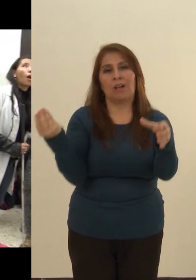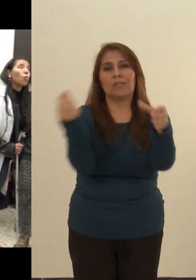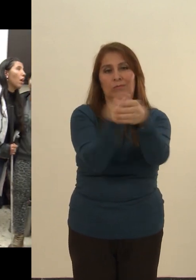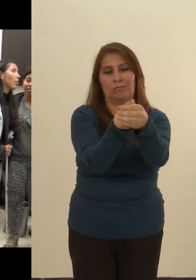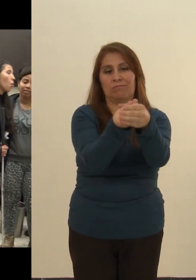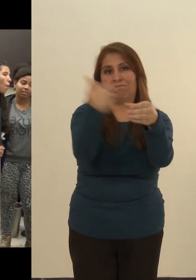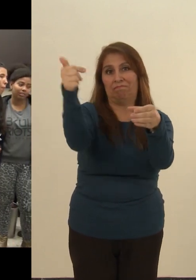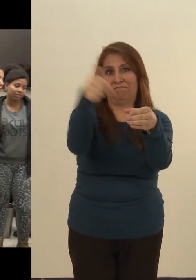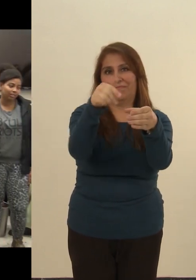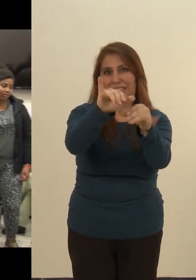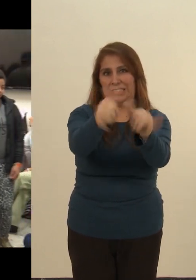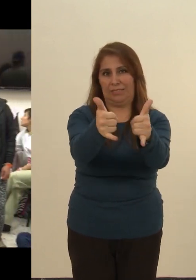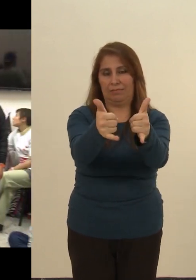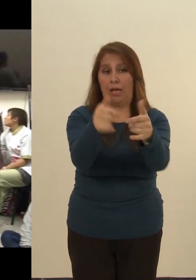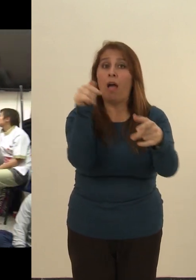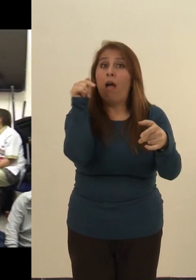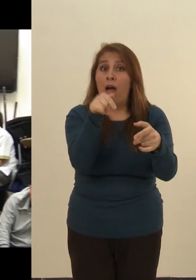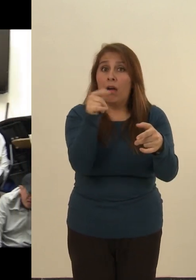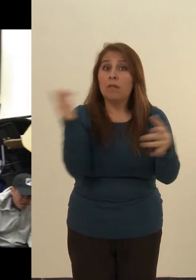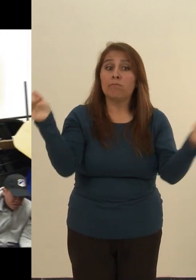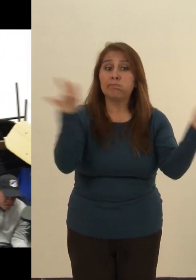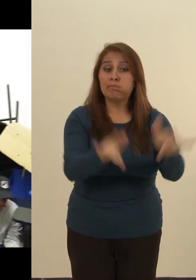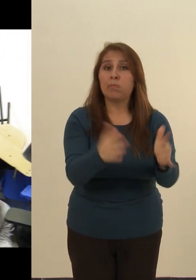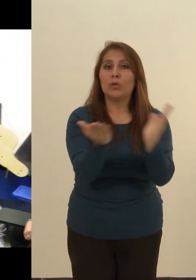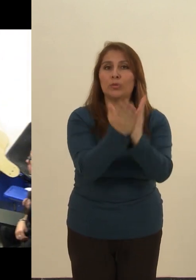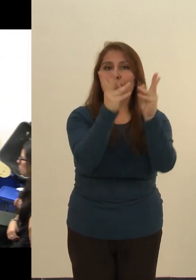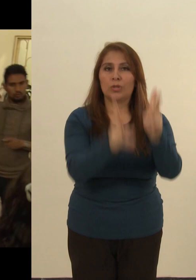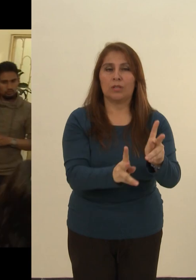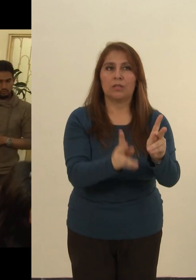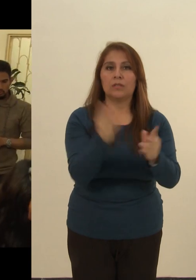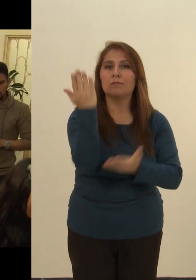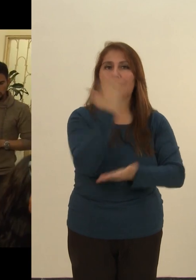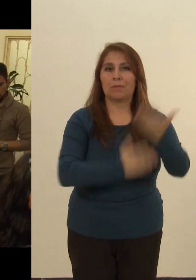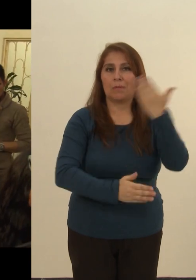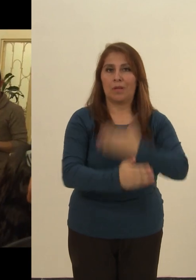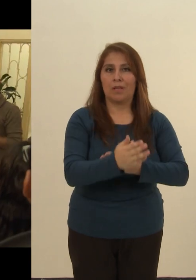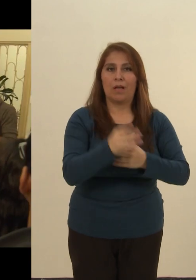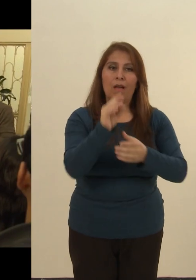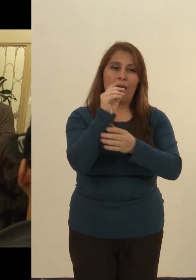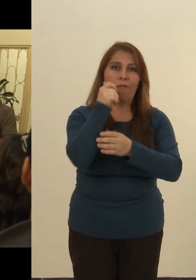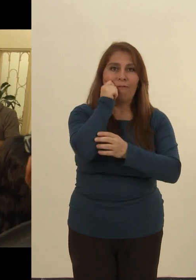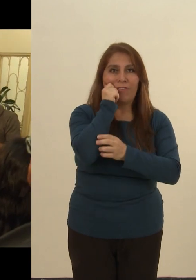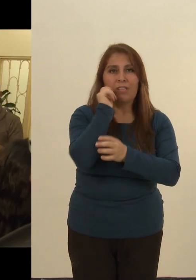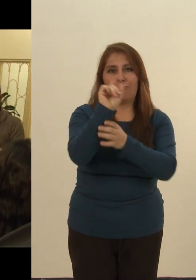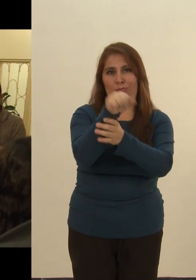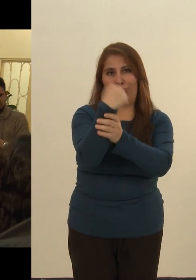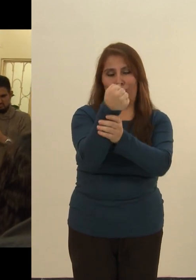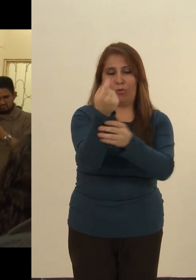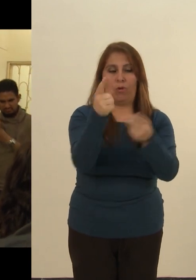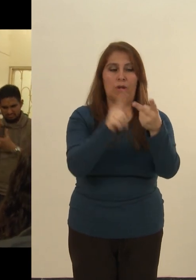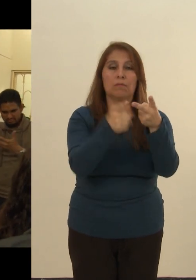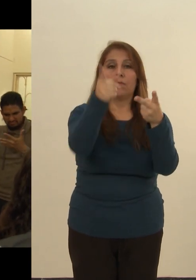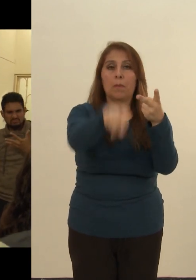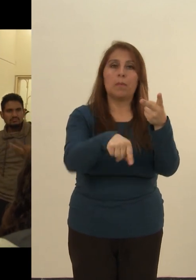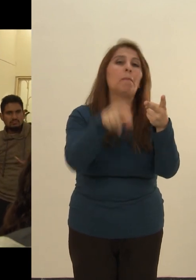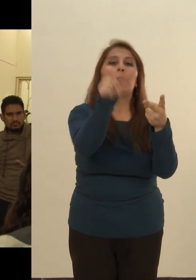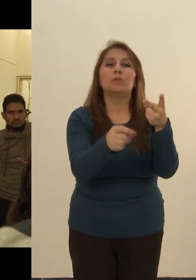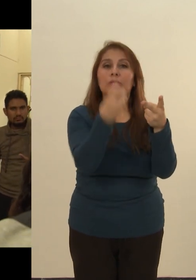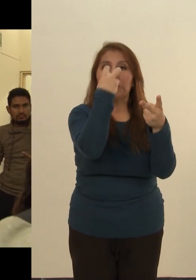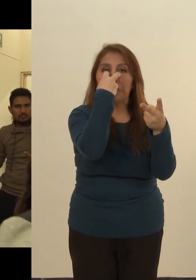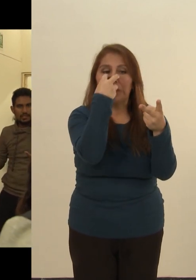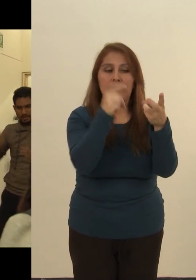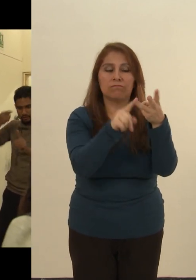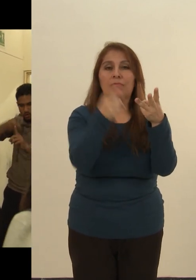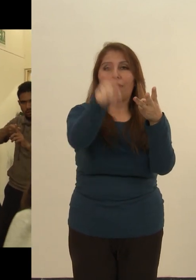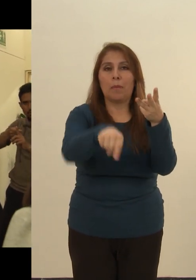una universidad inclusiva, en la cual tenemos estudiantes con discapacidad físico-motora, tenemos estudiantes con discapacidad